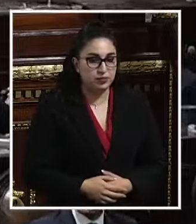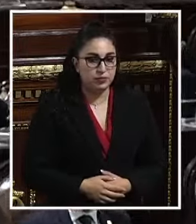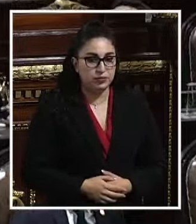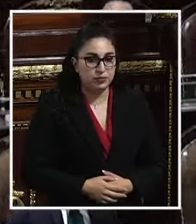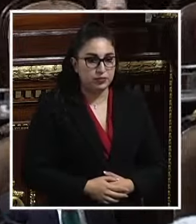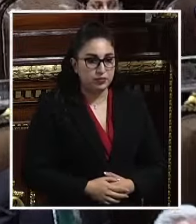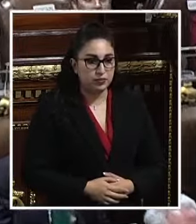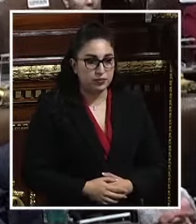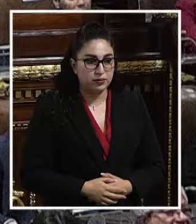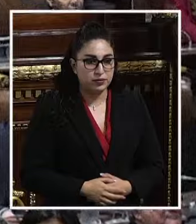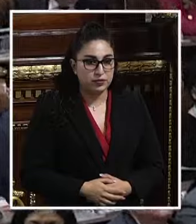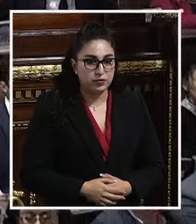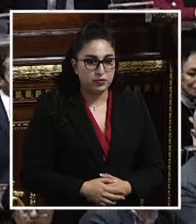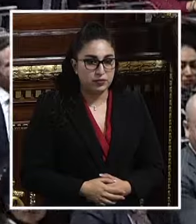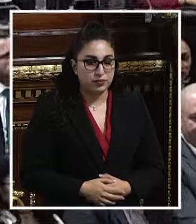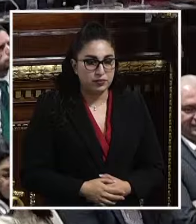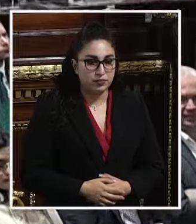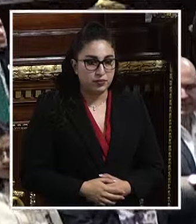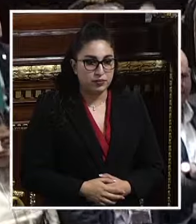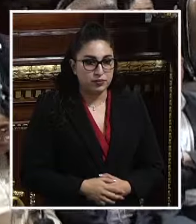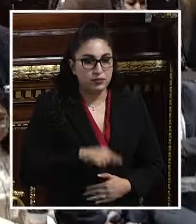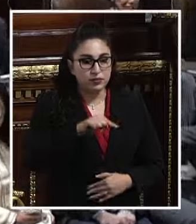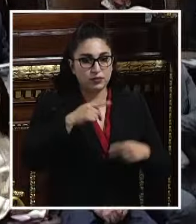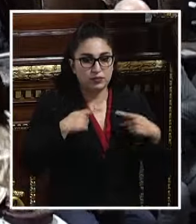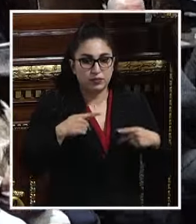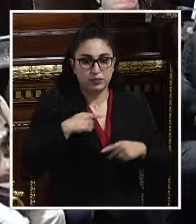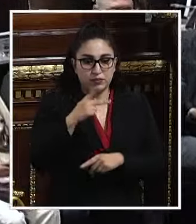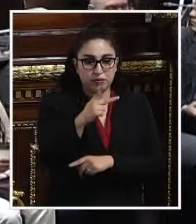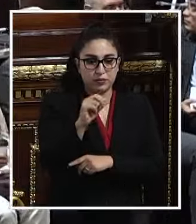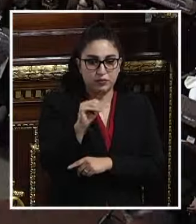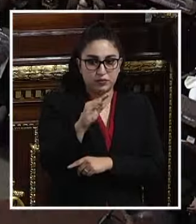Trejo Pérez Pablo, presente.